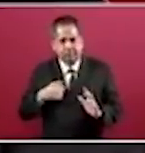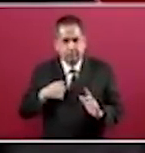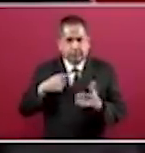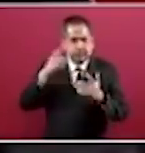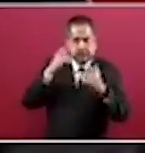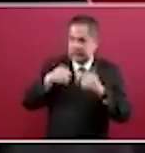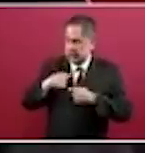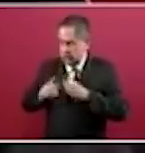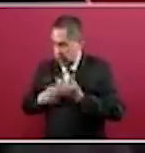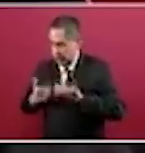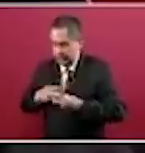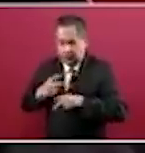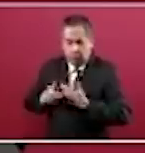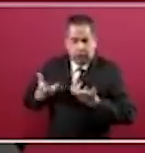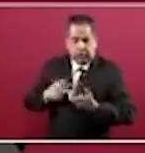calenturas ajenas.